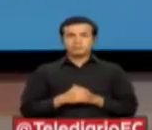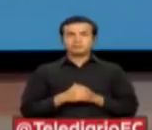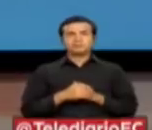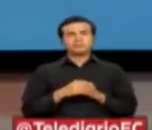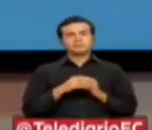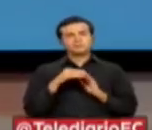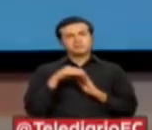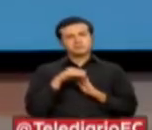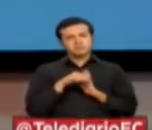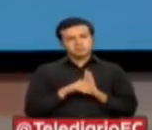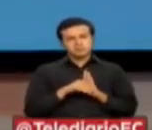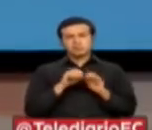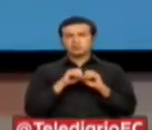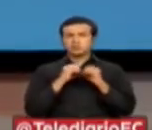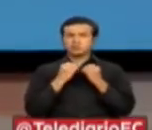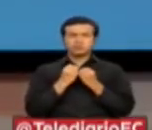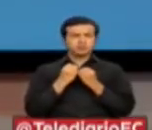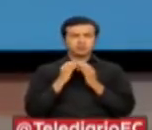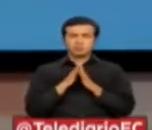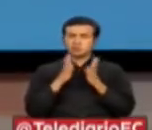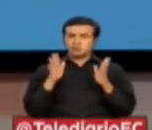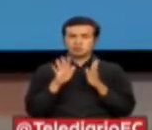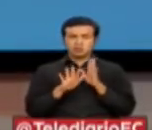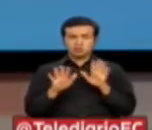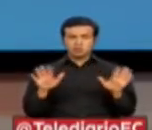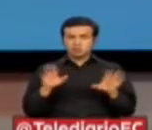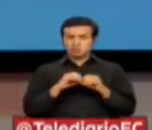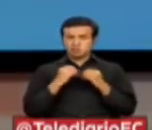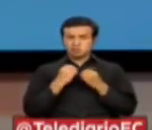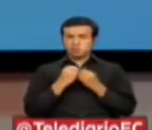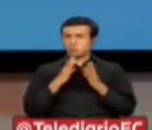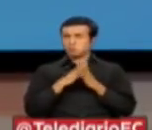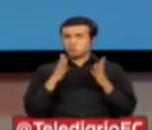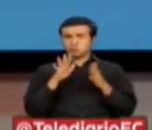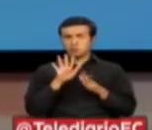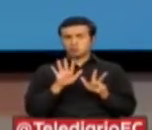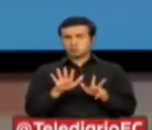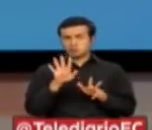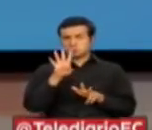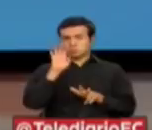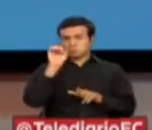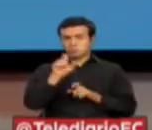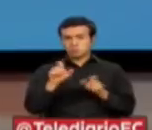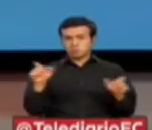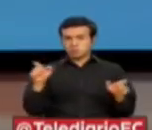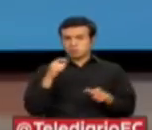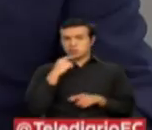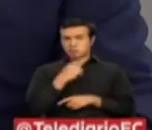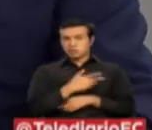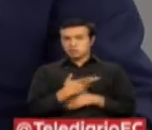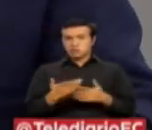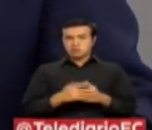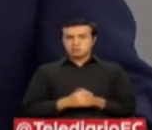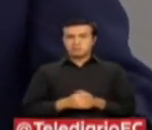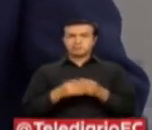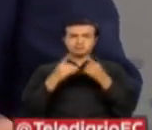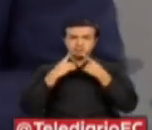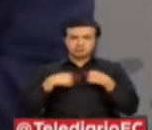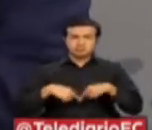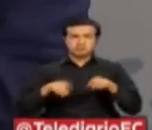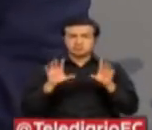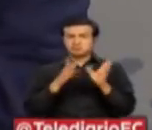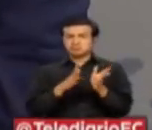un decrecimiento con las organizaciones en general para que haya un porcentaje tan alto, 84%, que diga que con ninguna. Ahora, ¿por qué no hay mención